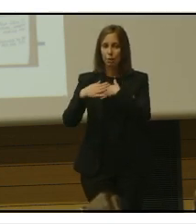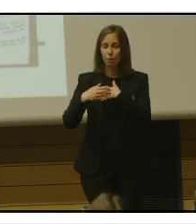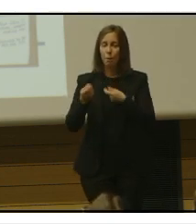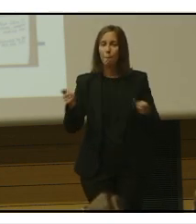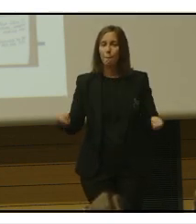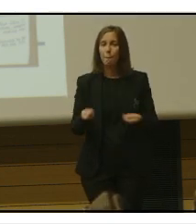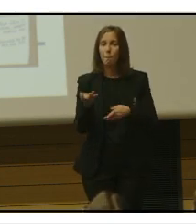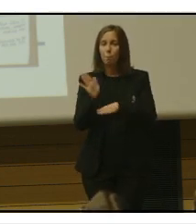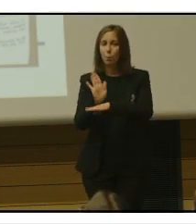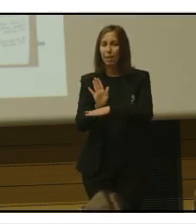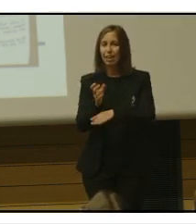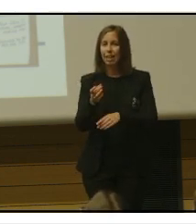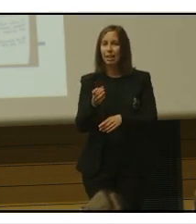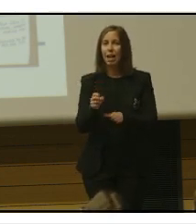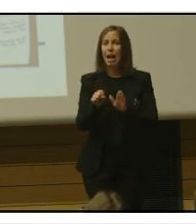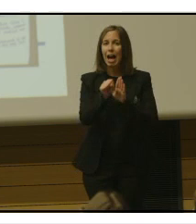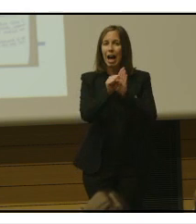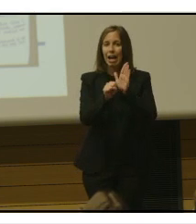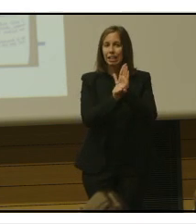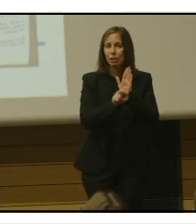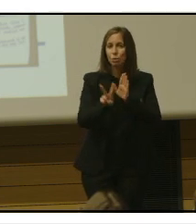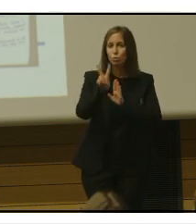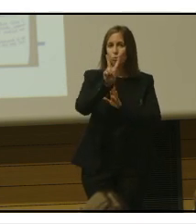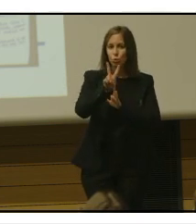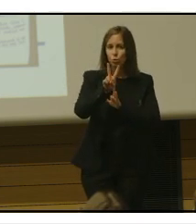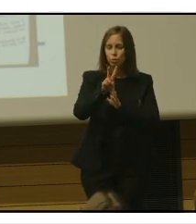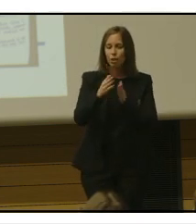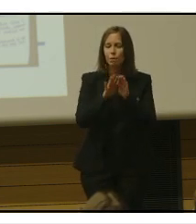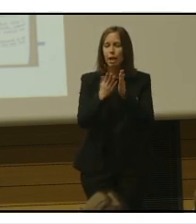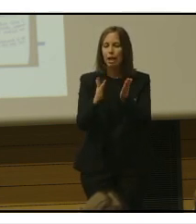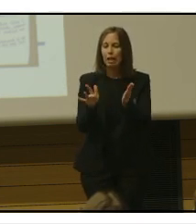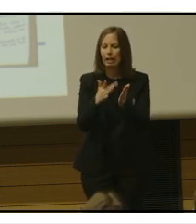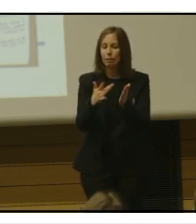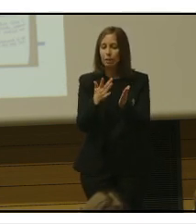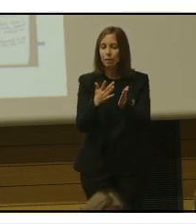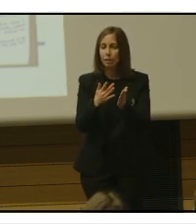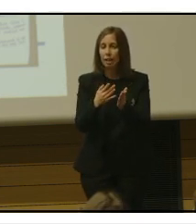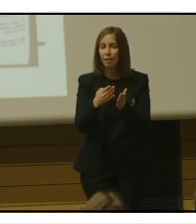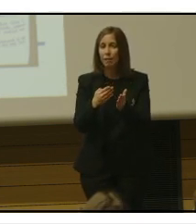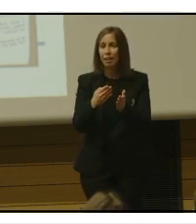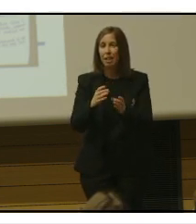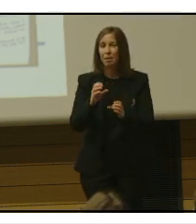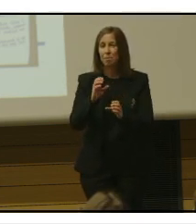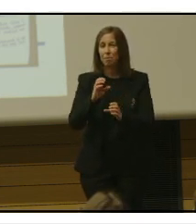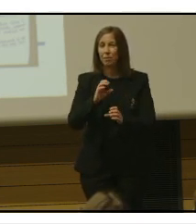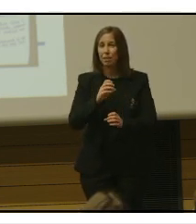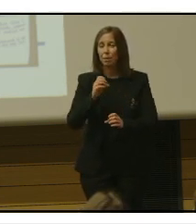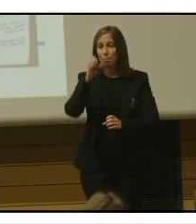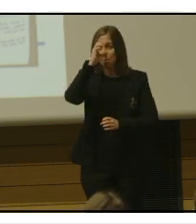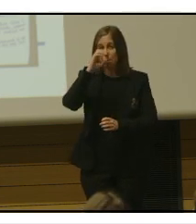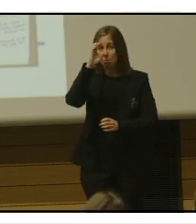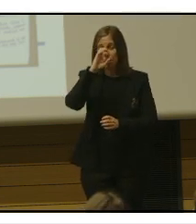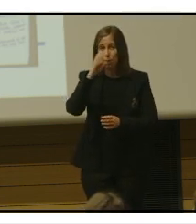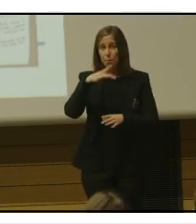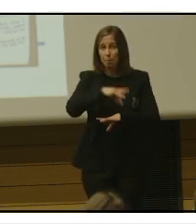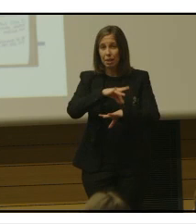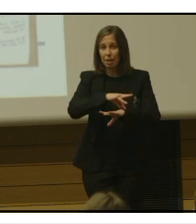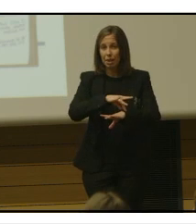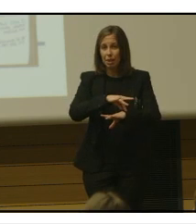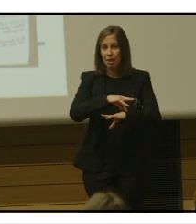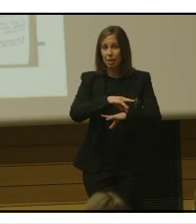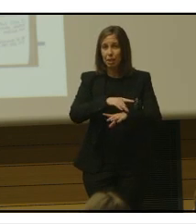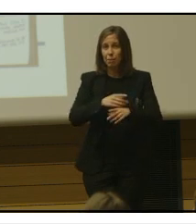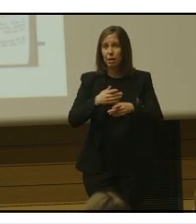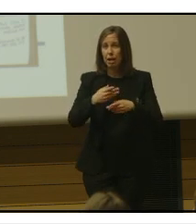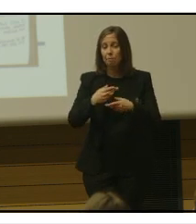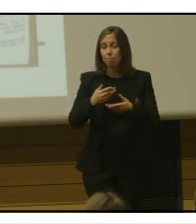publica 2 artículos en una revista que dentro de biomedicina es una revista, bueno, pues importantísima, que es el Journal of the